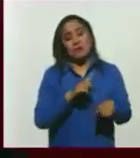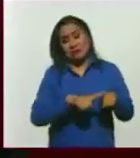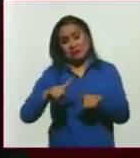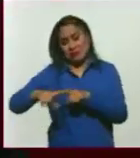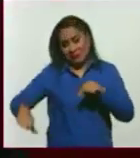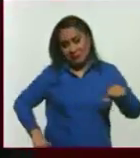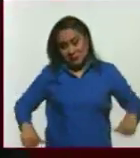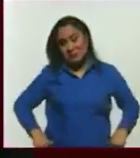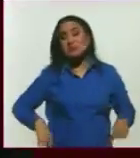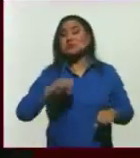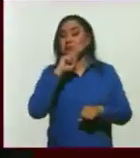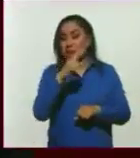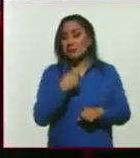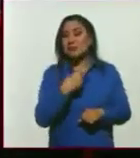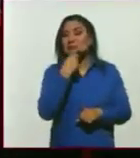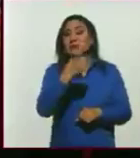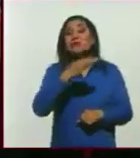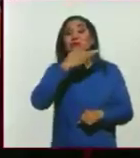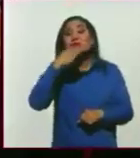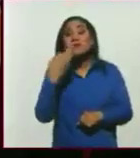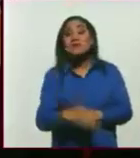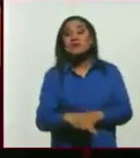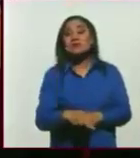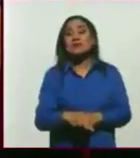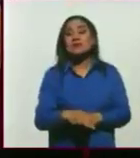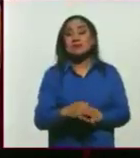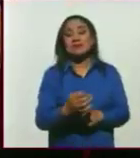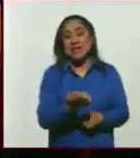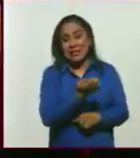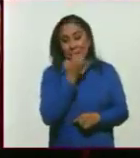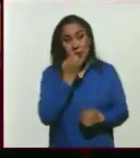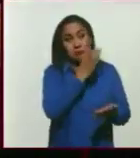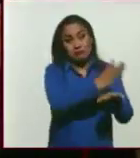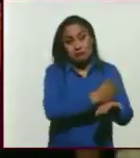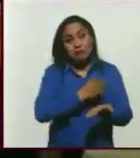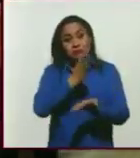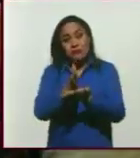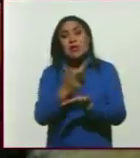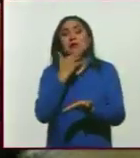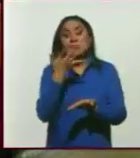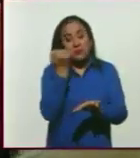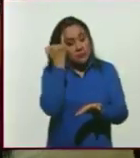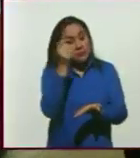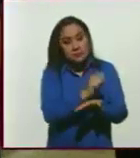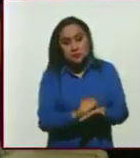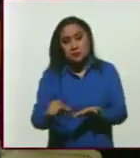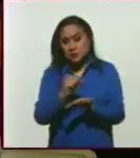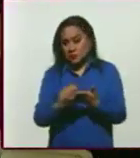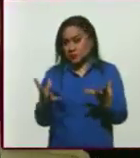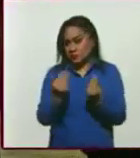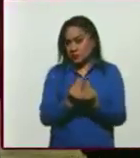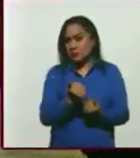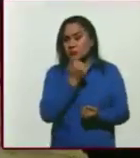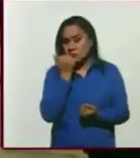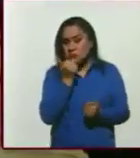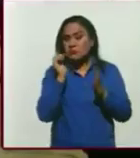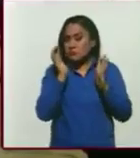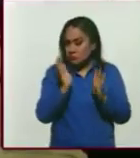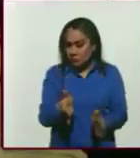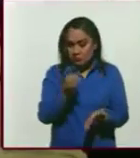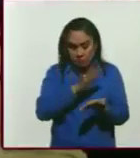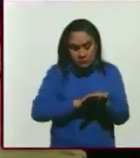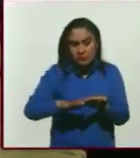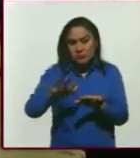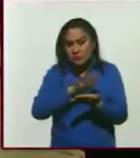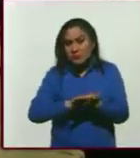hay que mencionar, el festival va a las escuelas, lleva escritores con estudiantes que ya previamente han leído